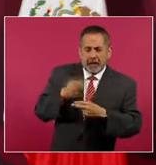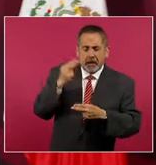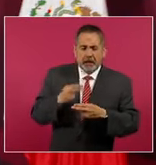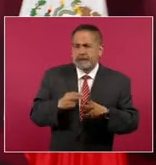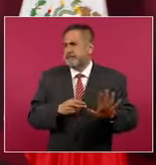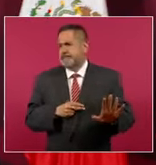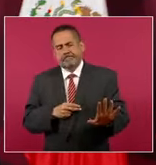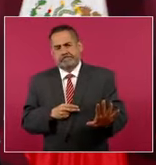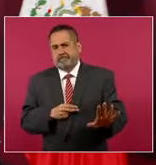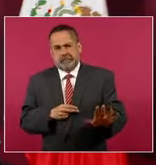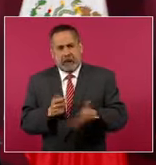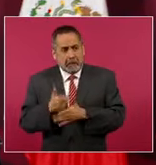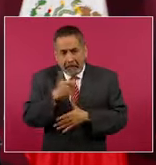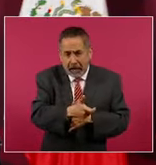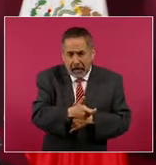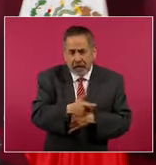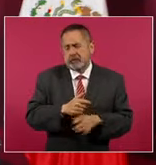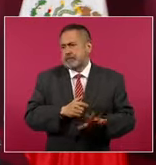Dijimos no,